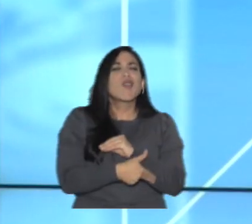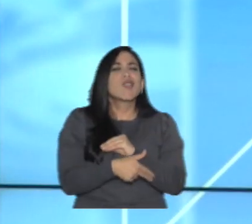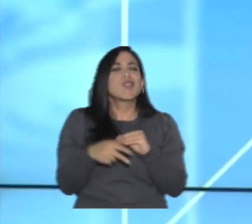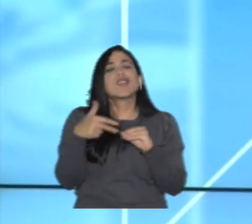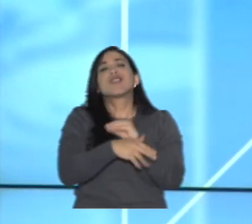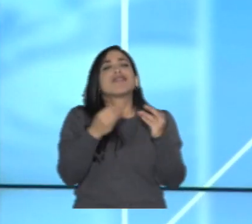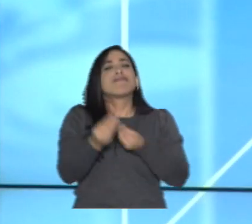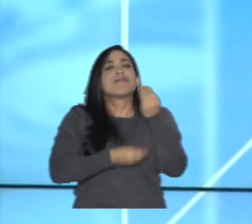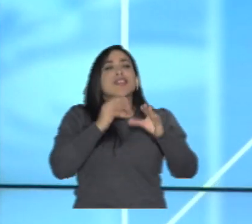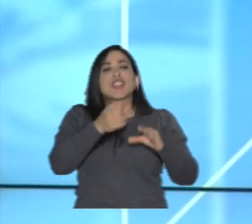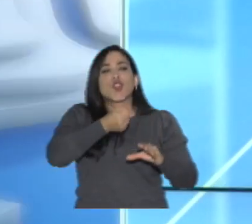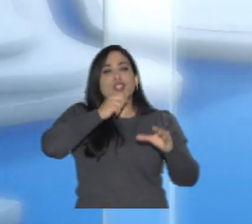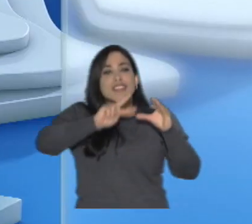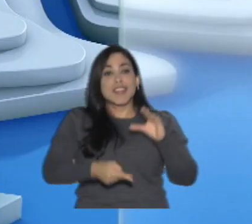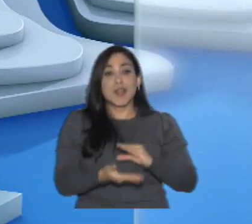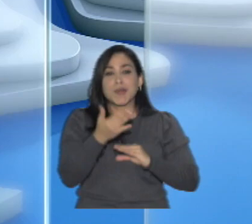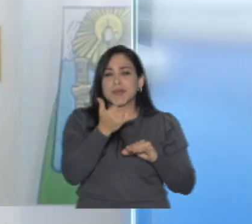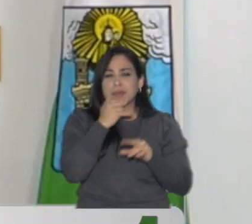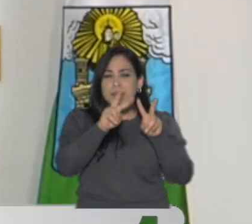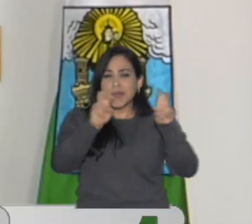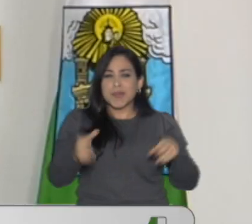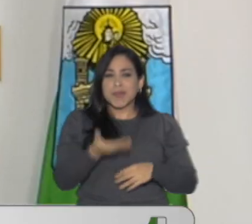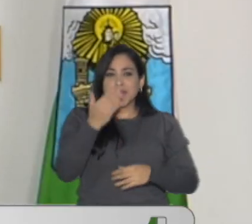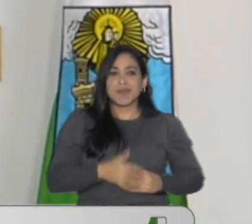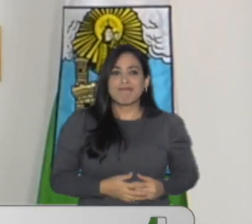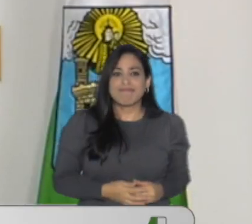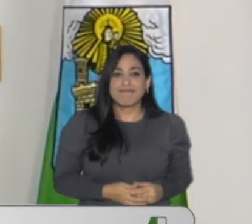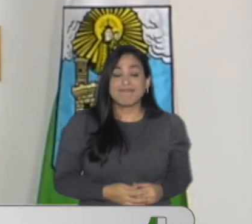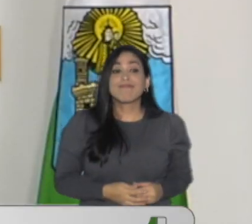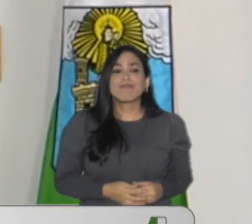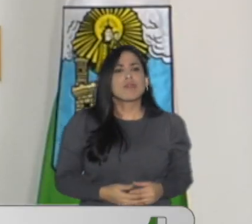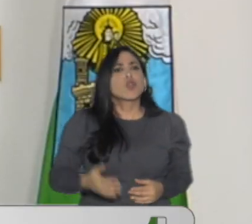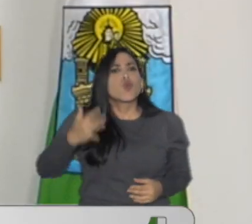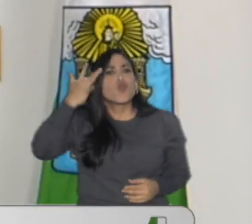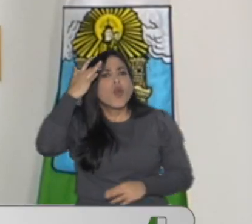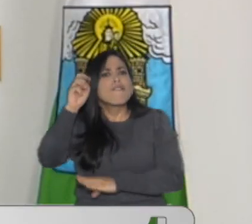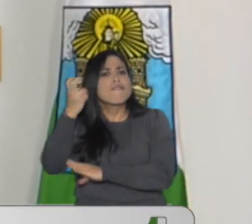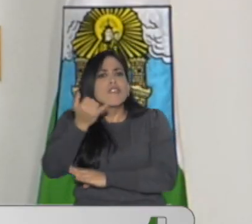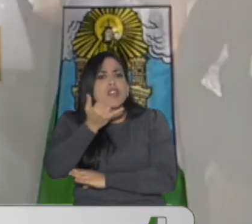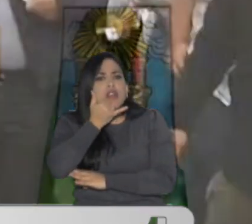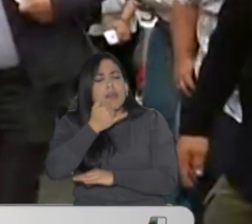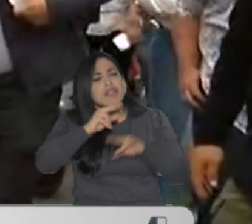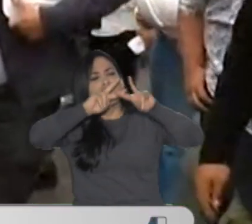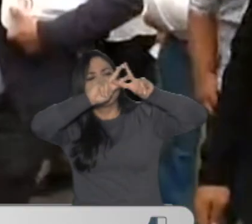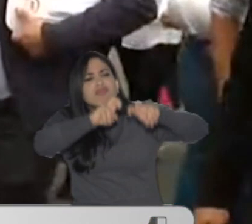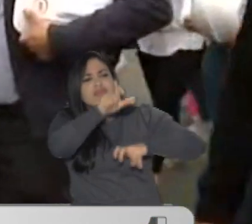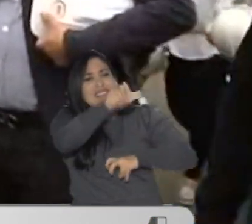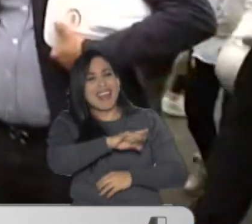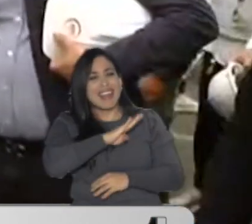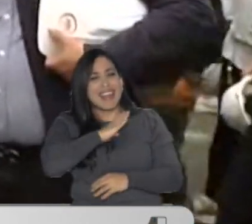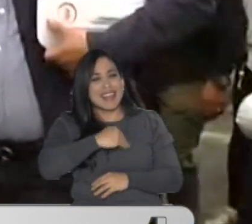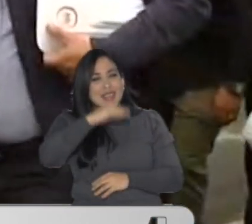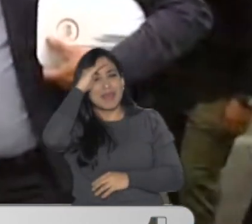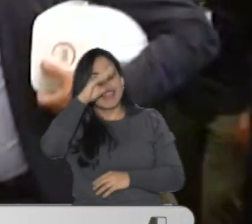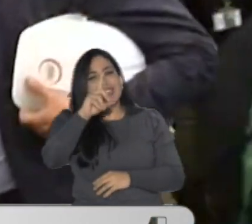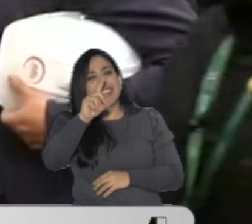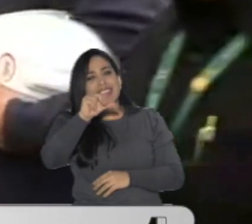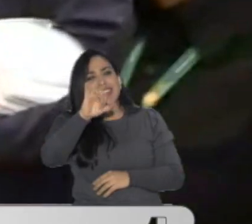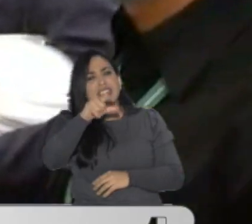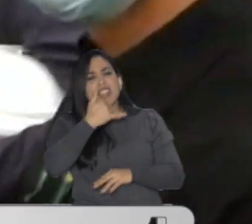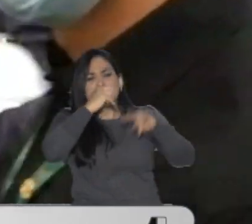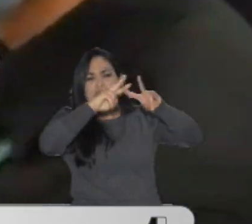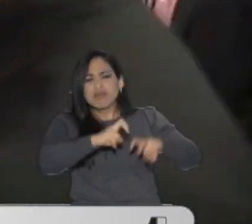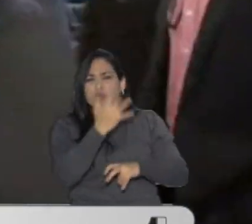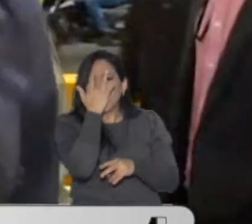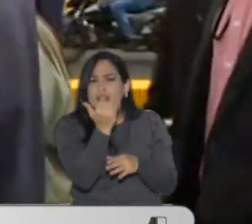Noticentro 1 CMI y al regresar. ¿Por qué la Fiscalía pide investigar al alcalde Daniel Quintero?